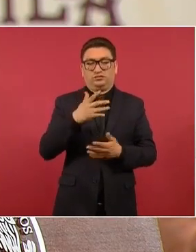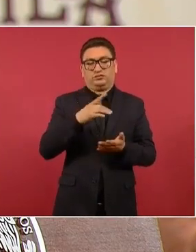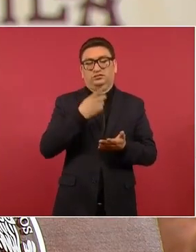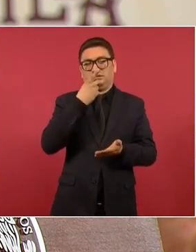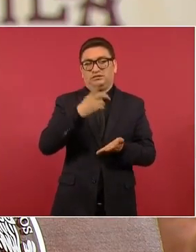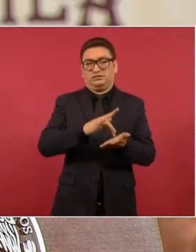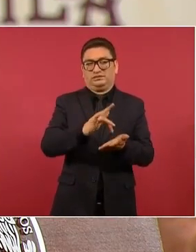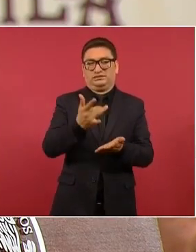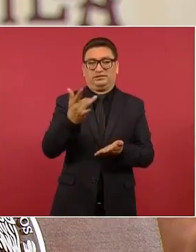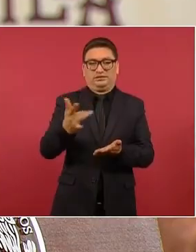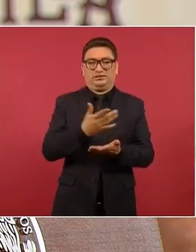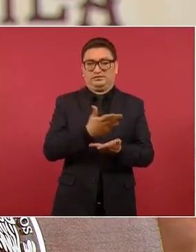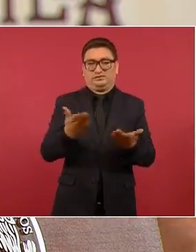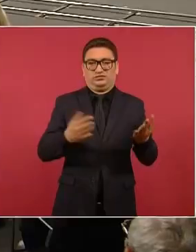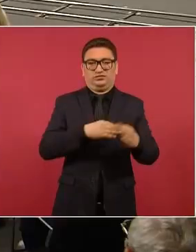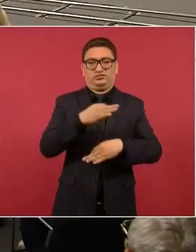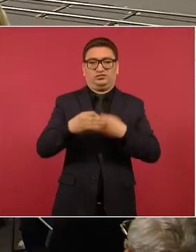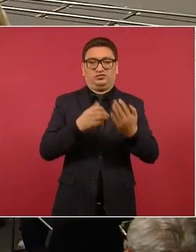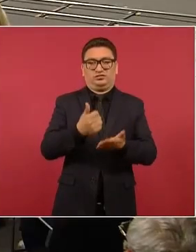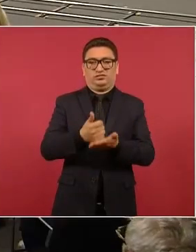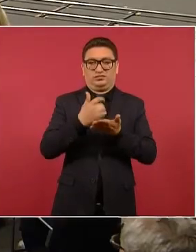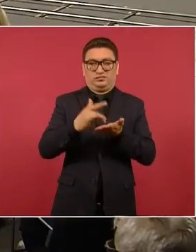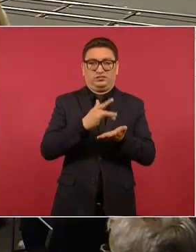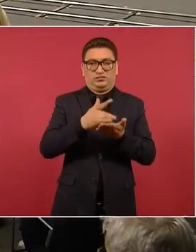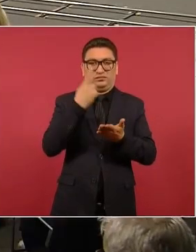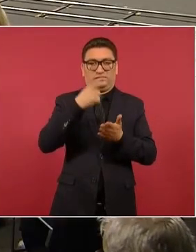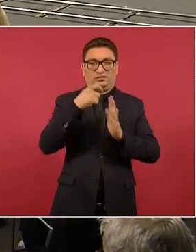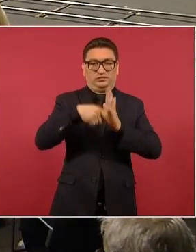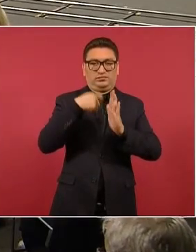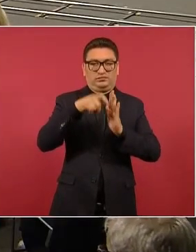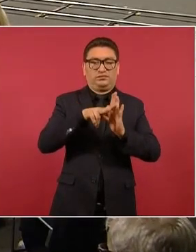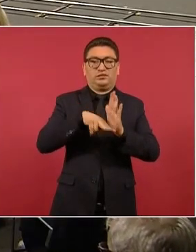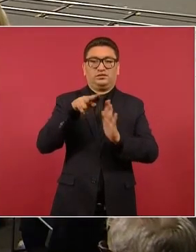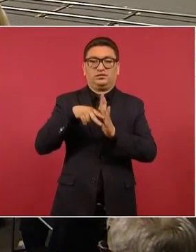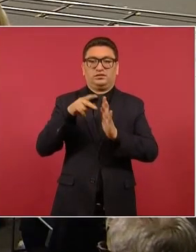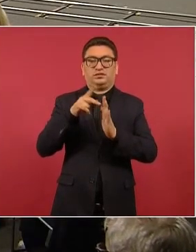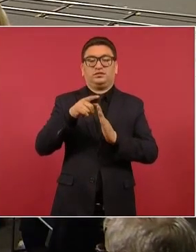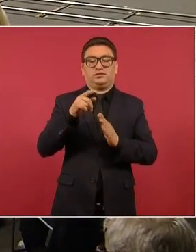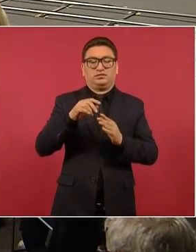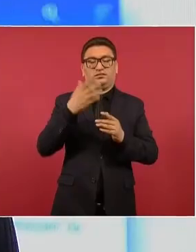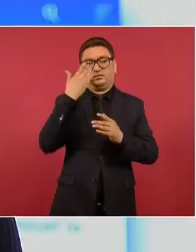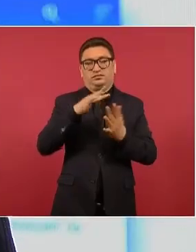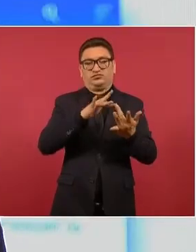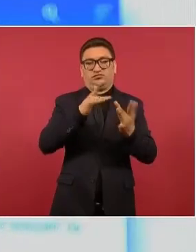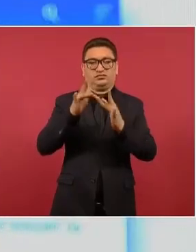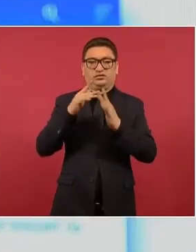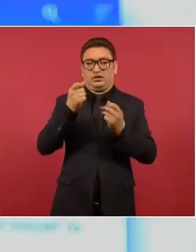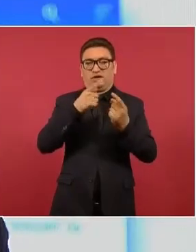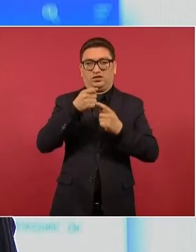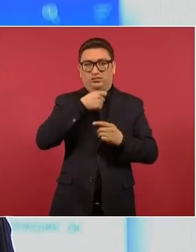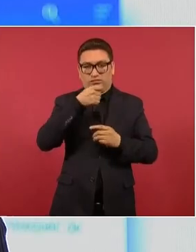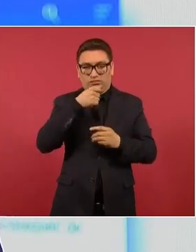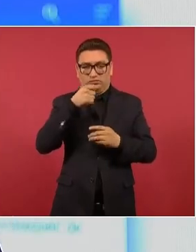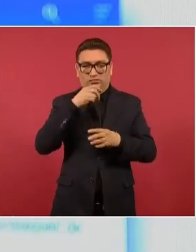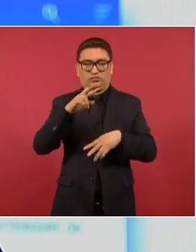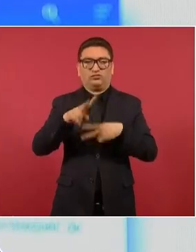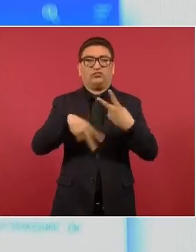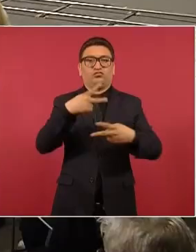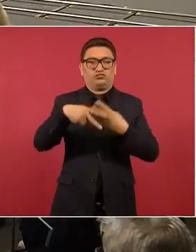a todos los que contribuyeron para este video. Lo sacamos de las redes sociales, algunos reporteros que fueron a cubrir la